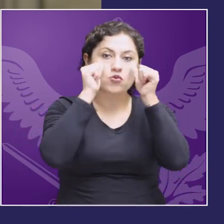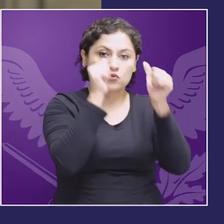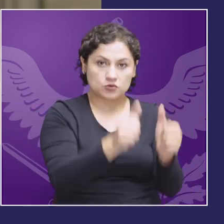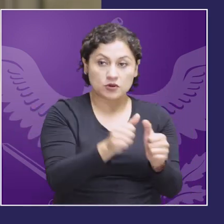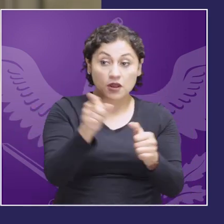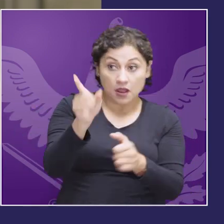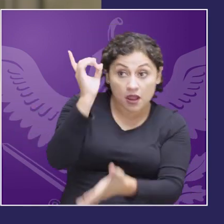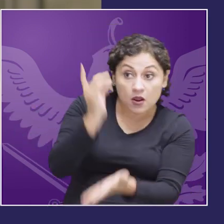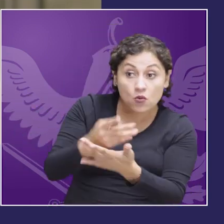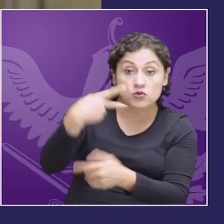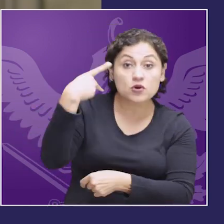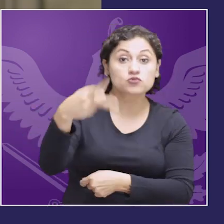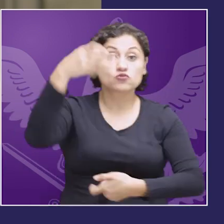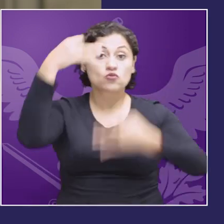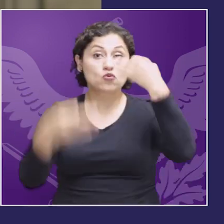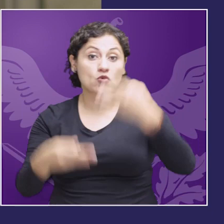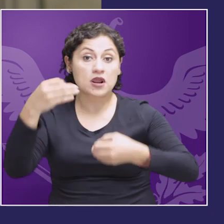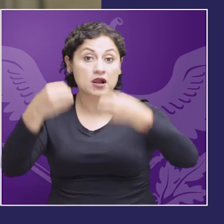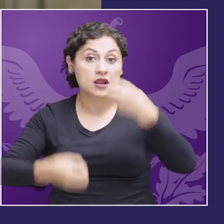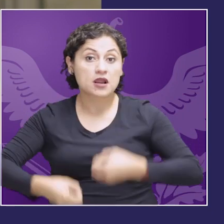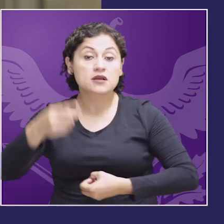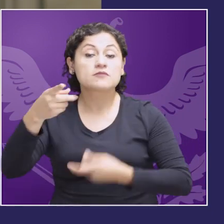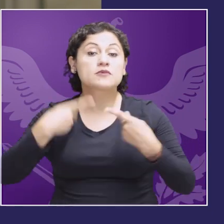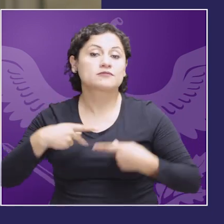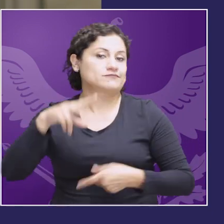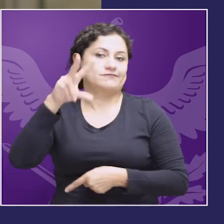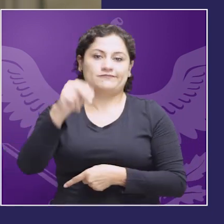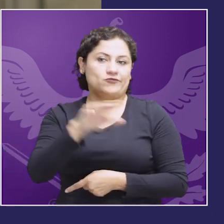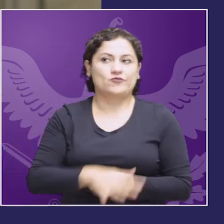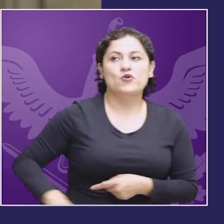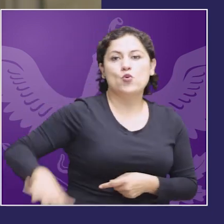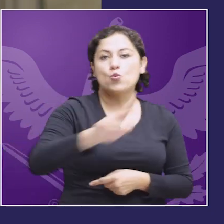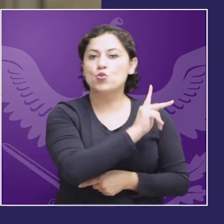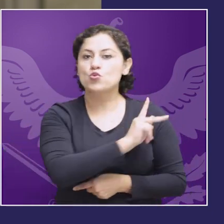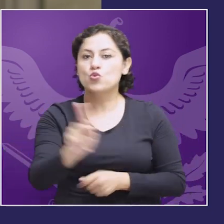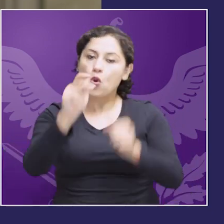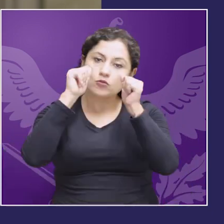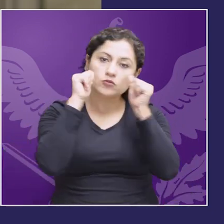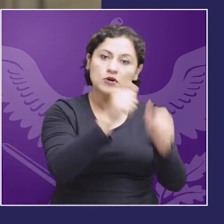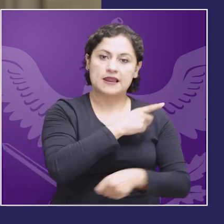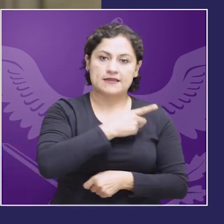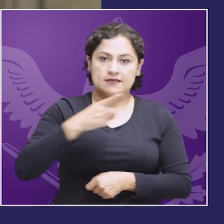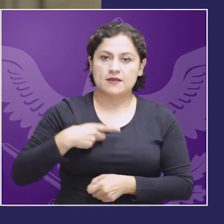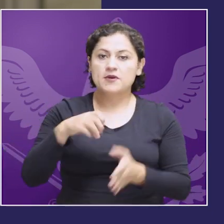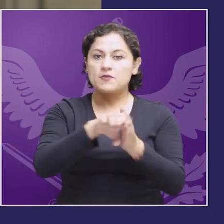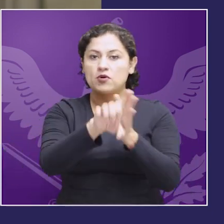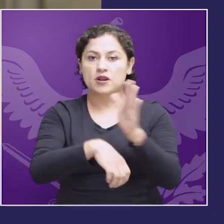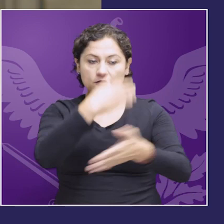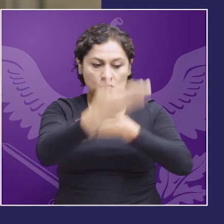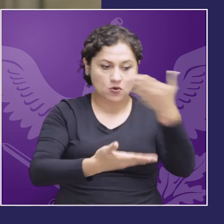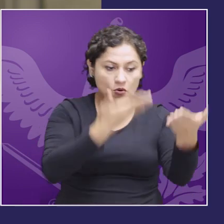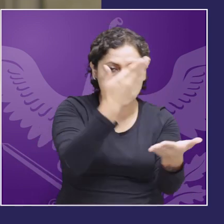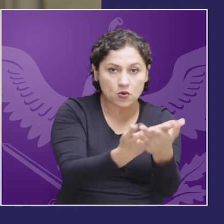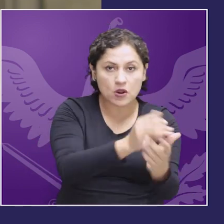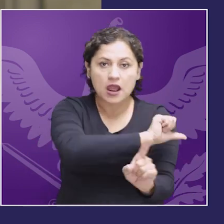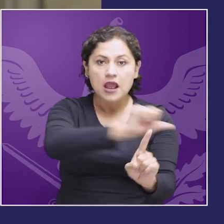es una cuestión de Estado. Y en ese sentido, la coordinación interinstitucional enfocada en brindar un adecuado servicio de justicia a